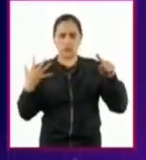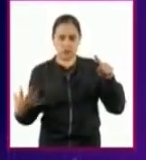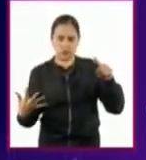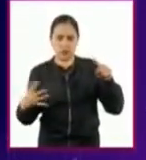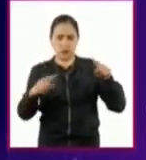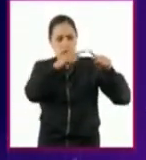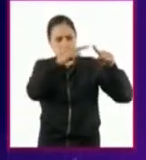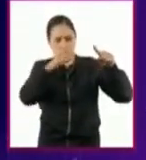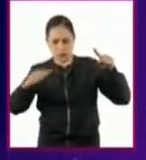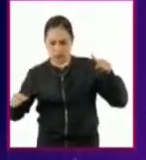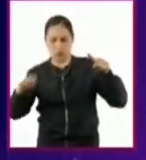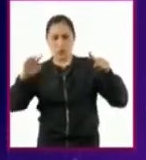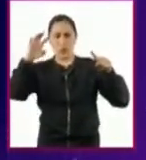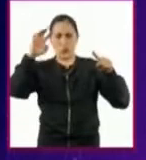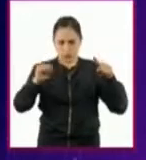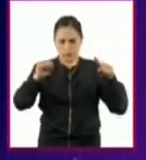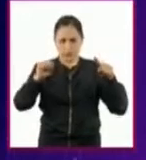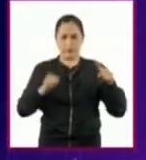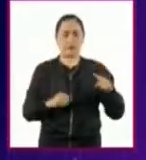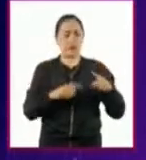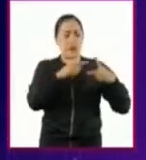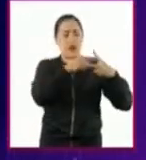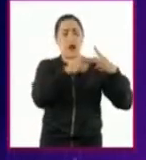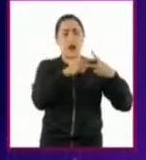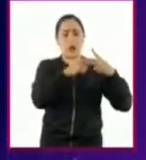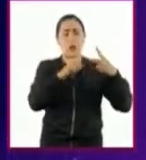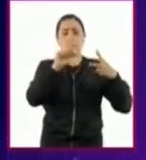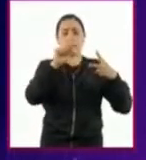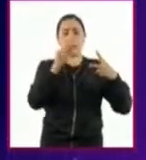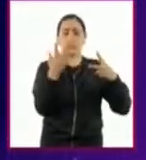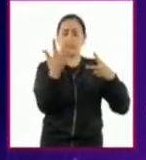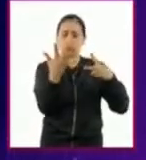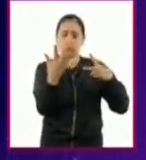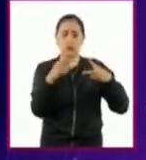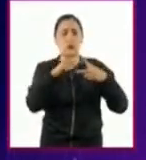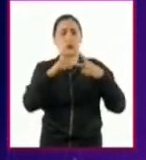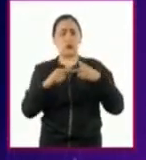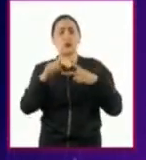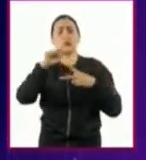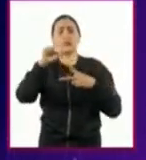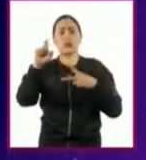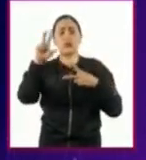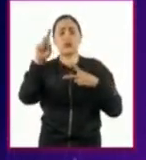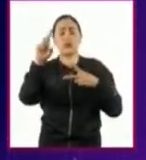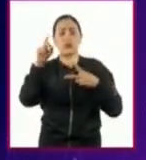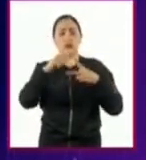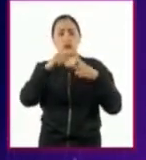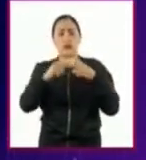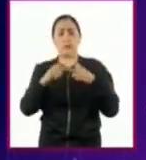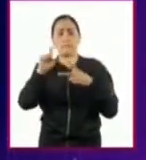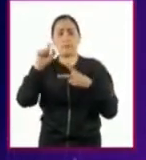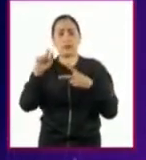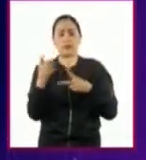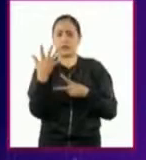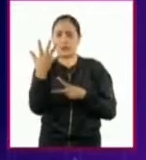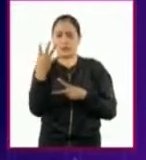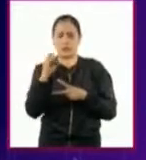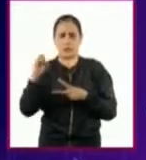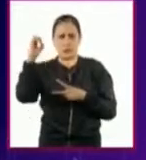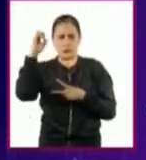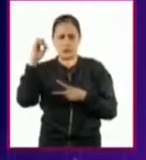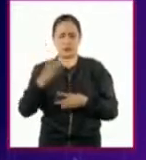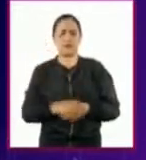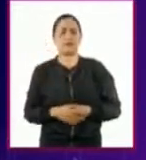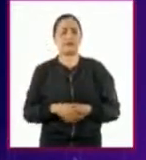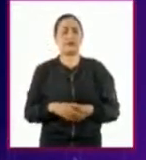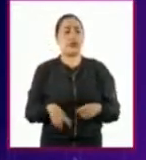9 centímetros. Ángulos 25 grados, 130 grados y 25 grados. Tercer